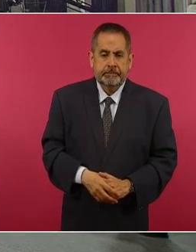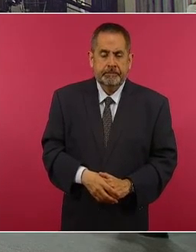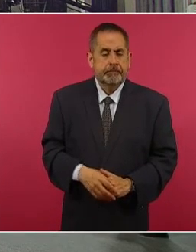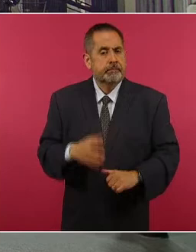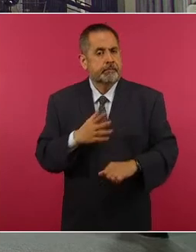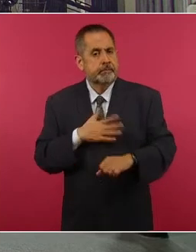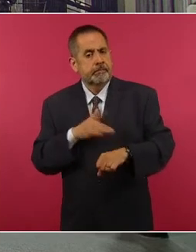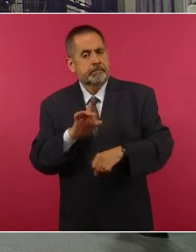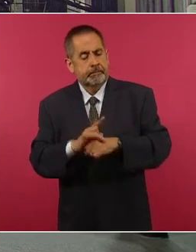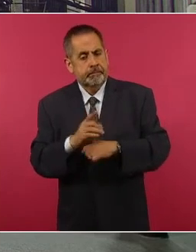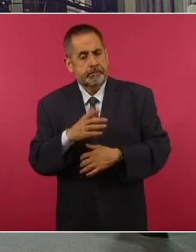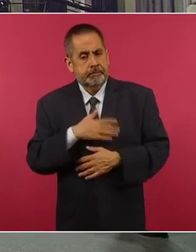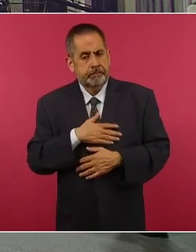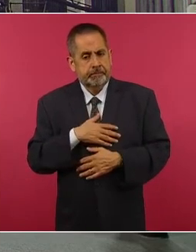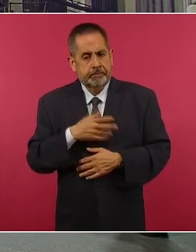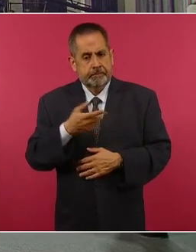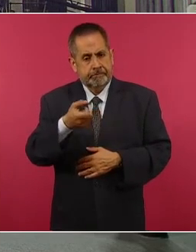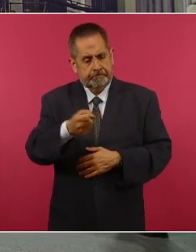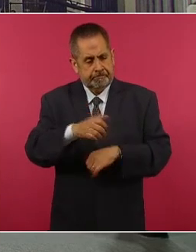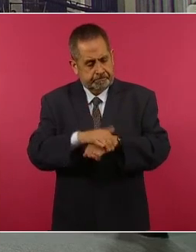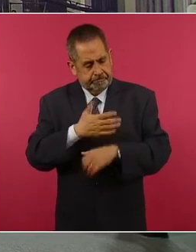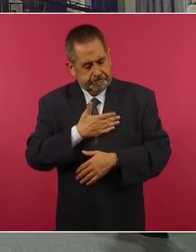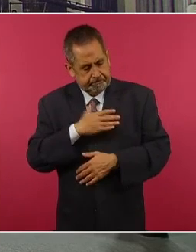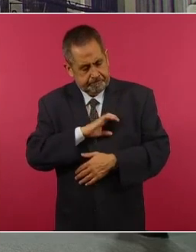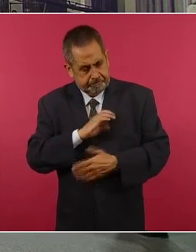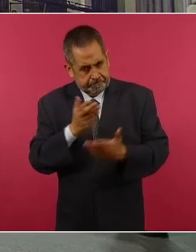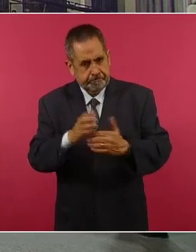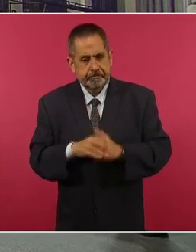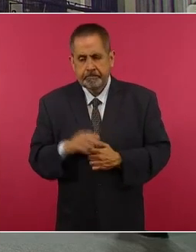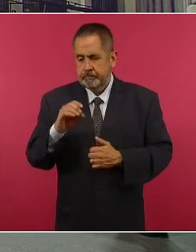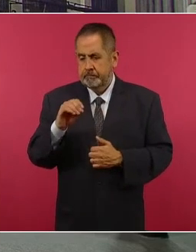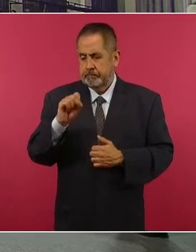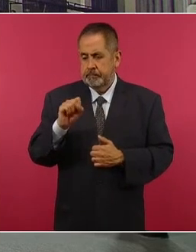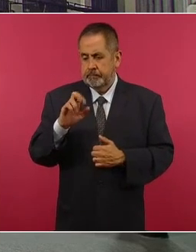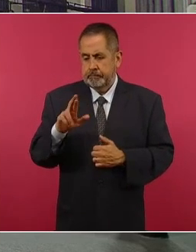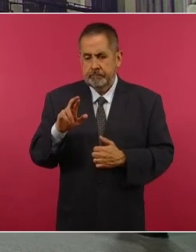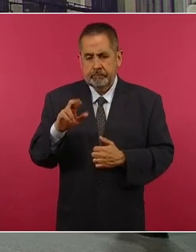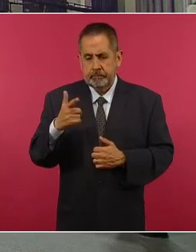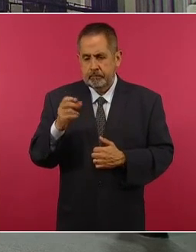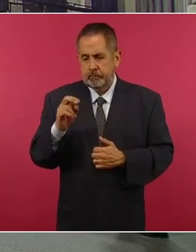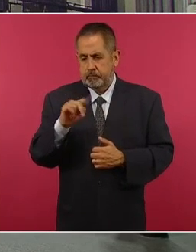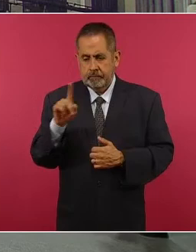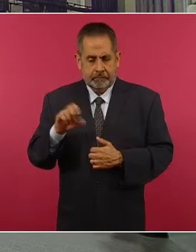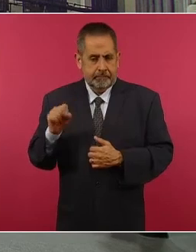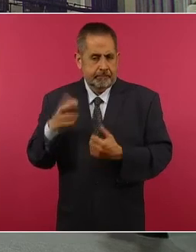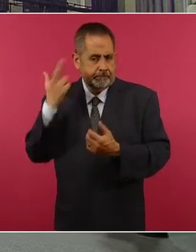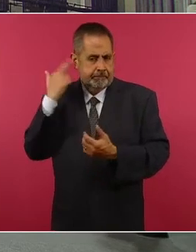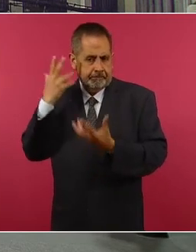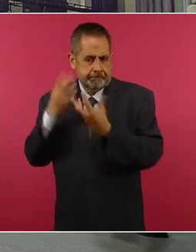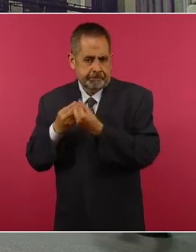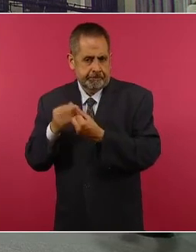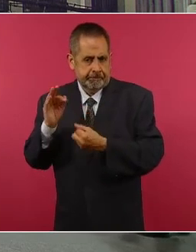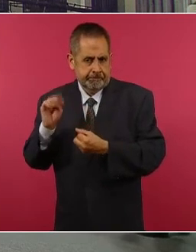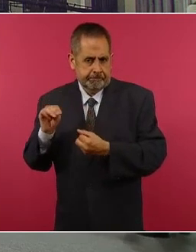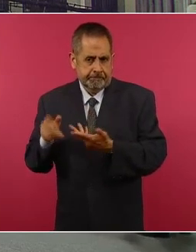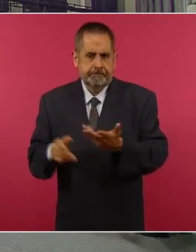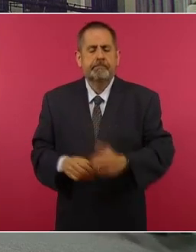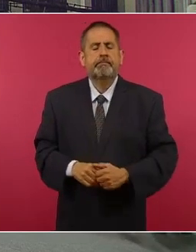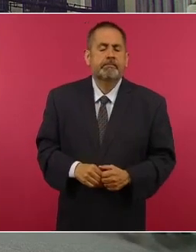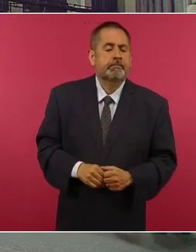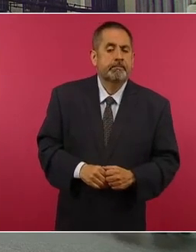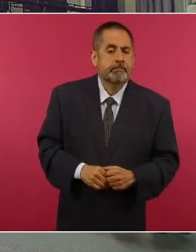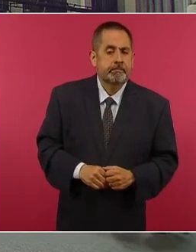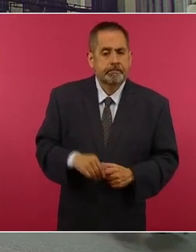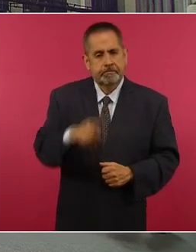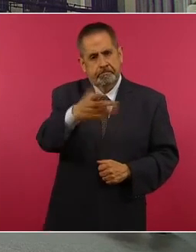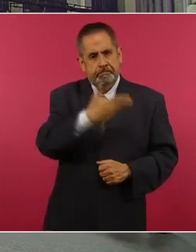Buenos días. Los saluda su amigo y servidor Óscar González de Radio Relax 104.5 FM. Señor presidente, sabemos